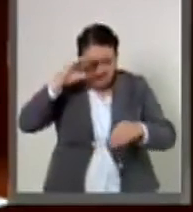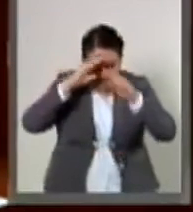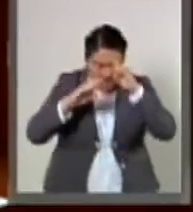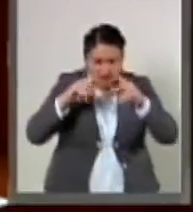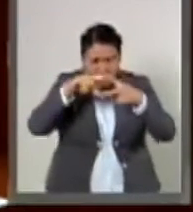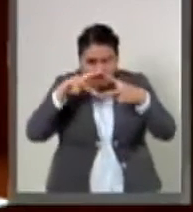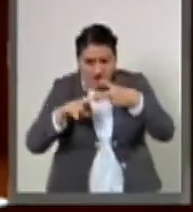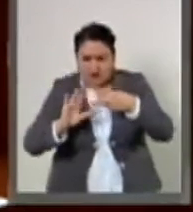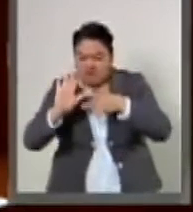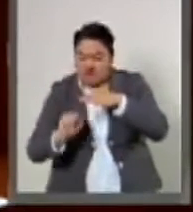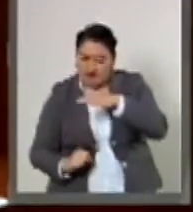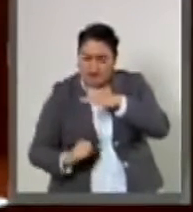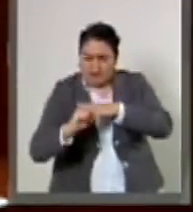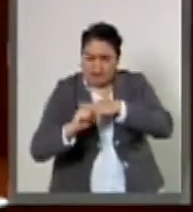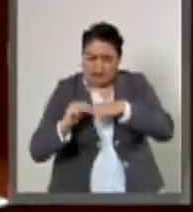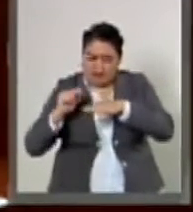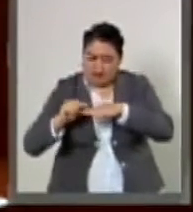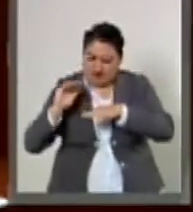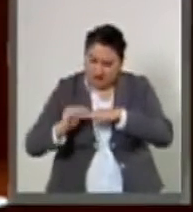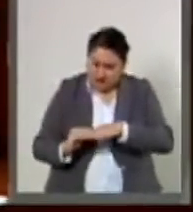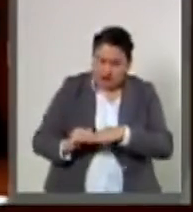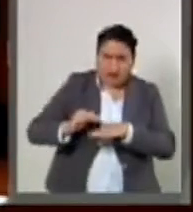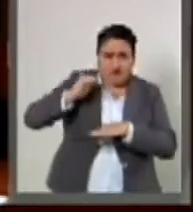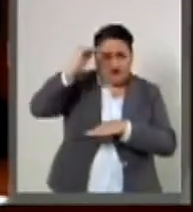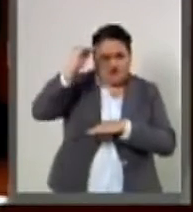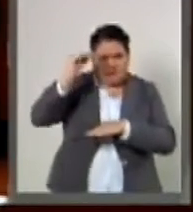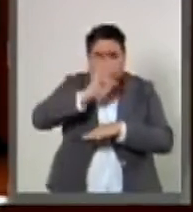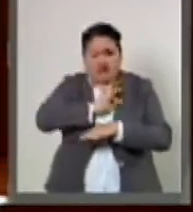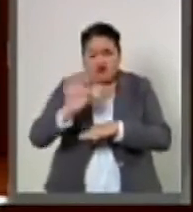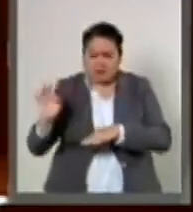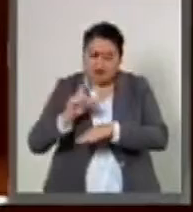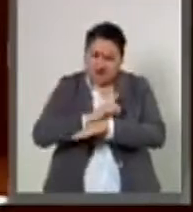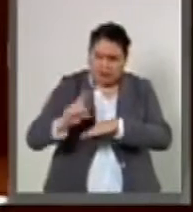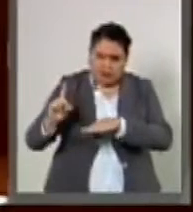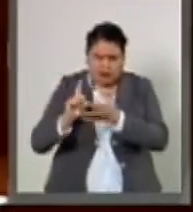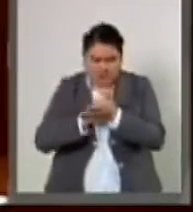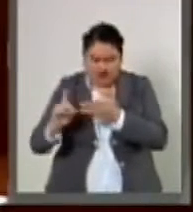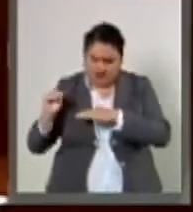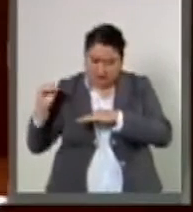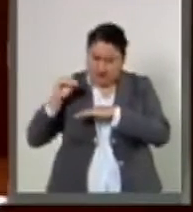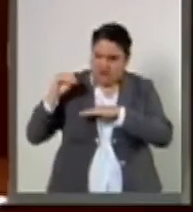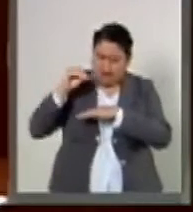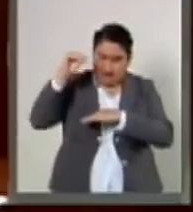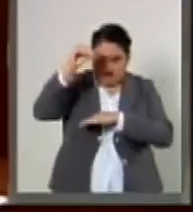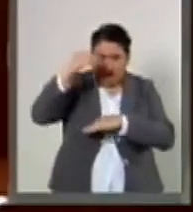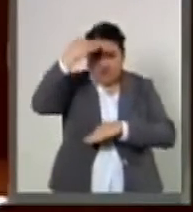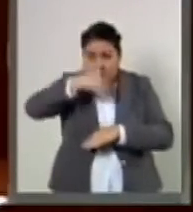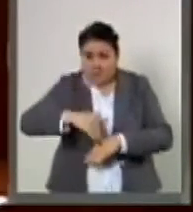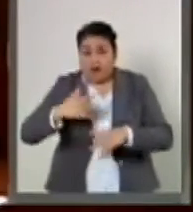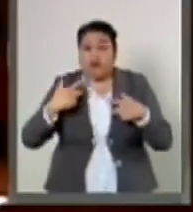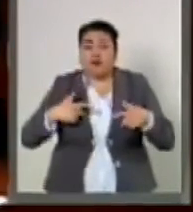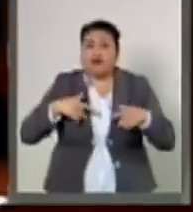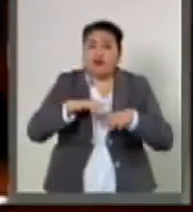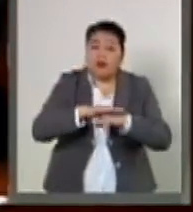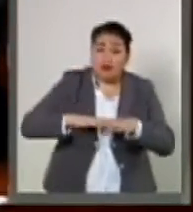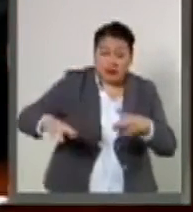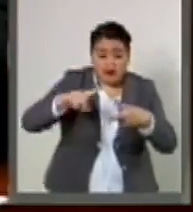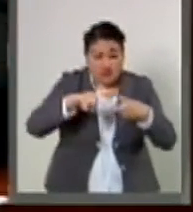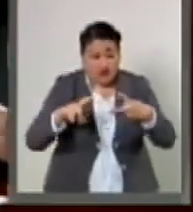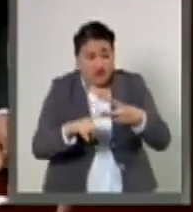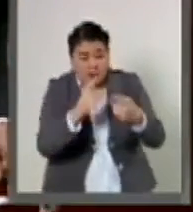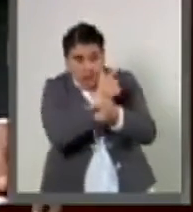derechos. En la medida en que ambos puedan ser ejercidos y respetados, se puede determinar el nivel